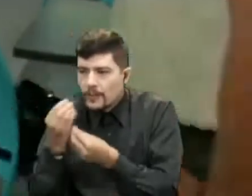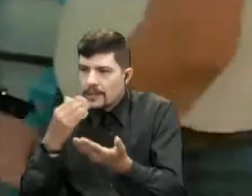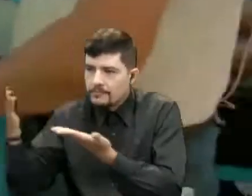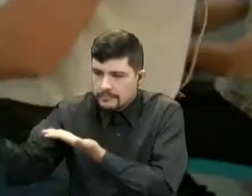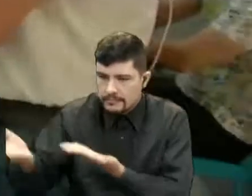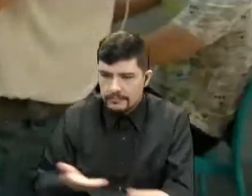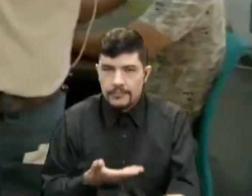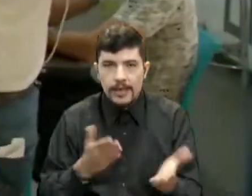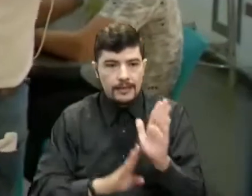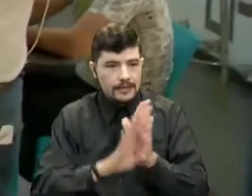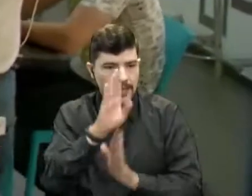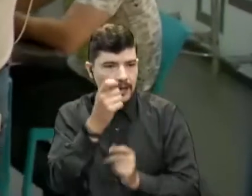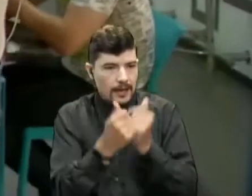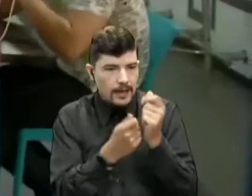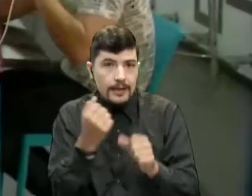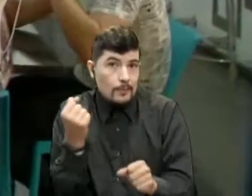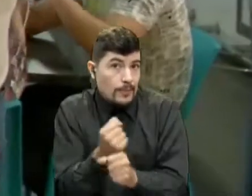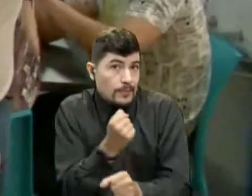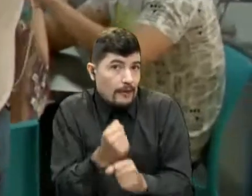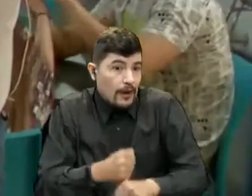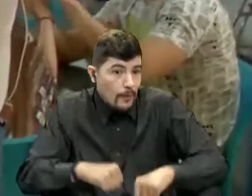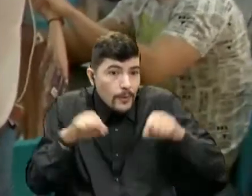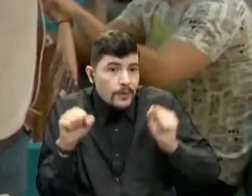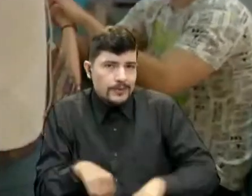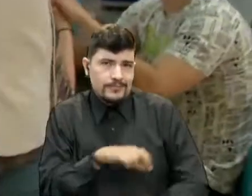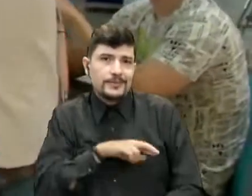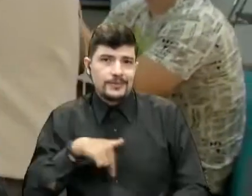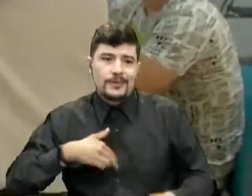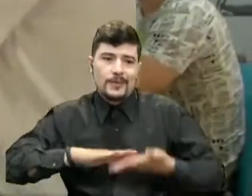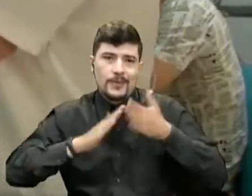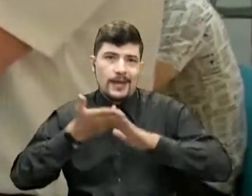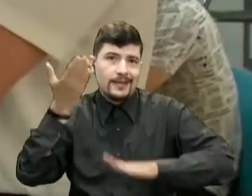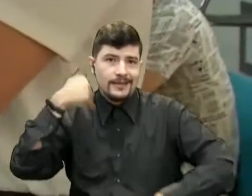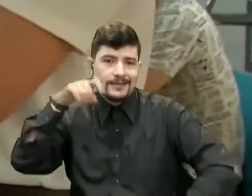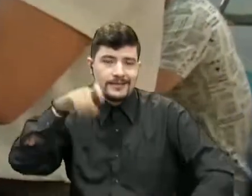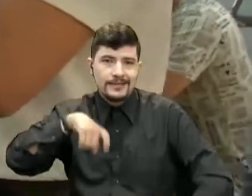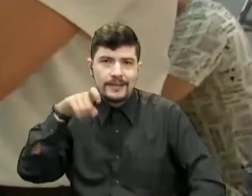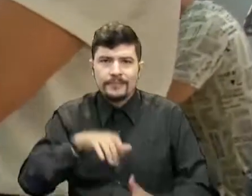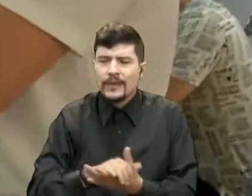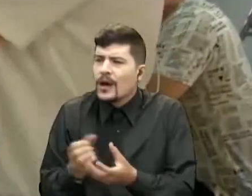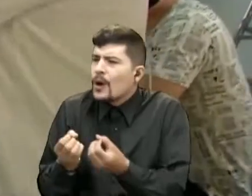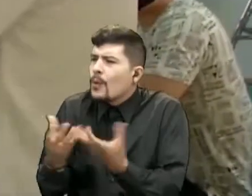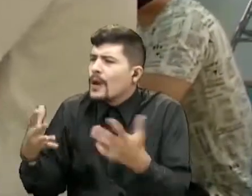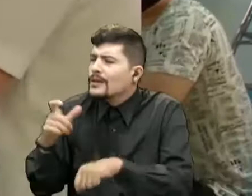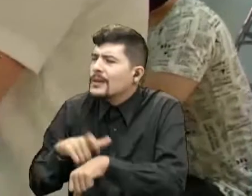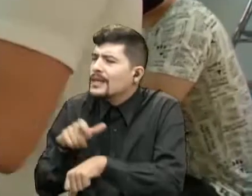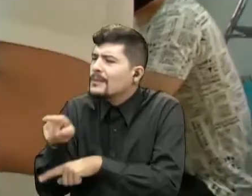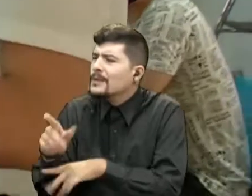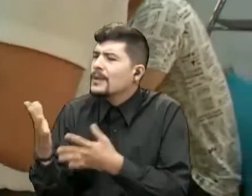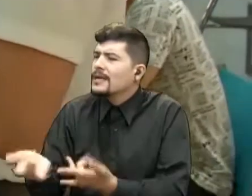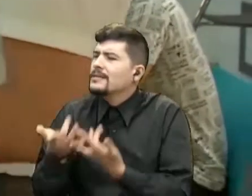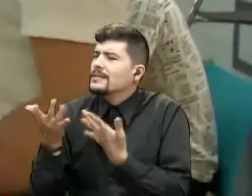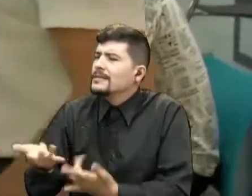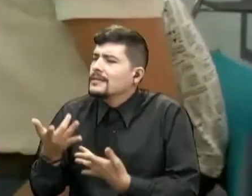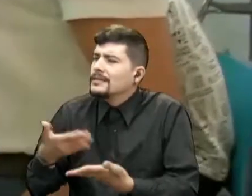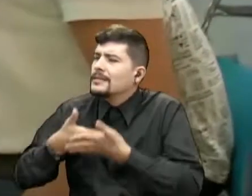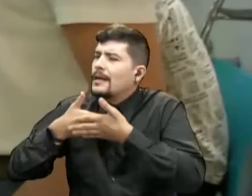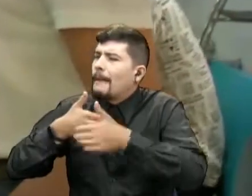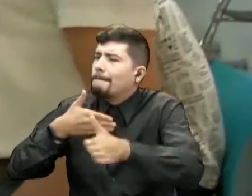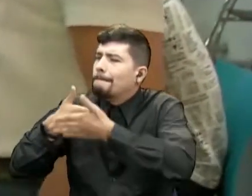progreso y desarrollo y poder trabajar, que era lo que más estábamos necesitando. ¿Cuánto tiempo, por ejemplo, usted esperando para poder tener esta